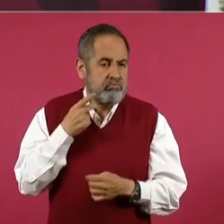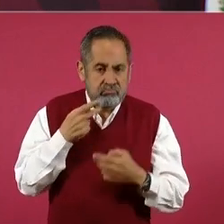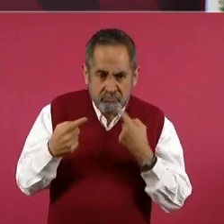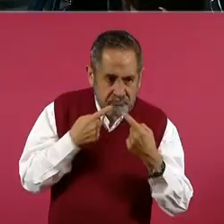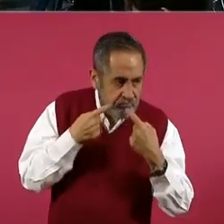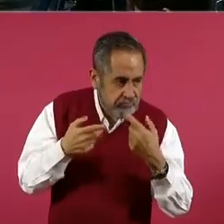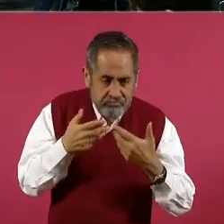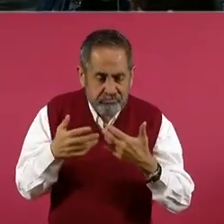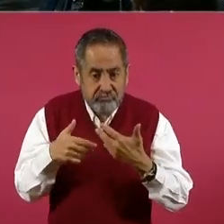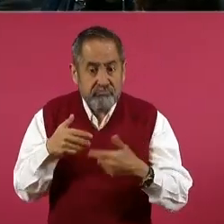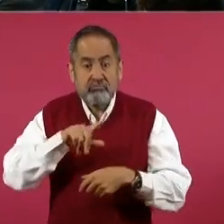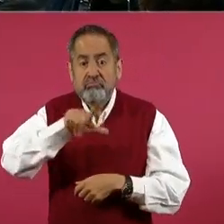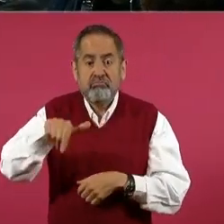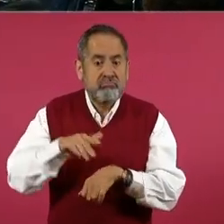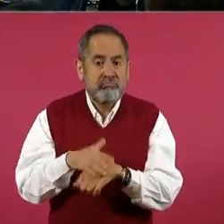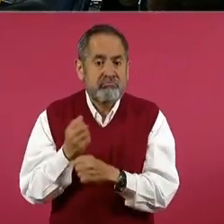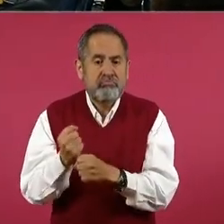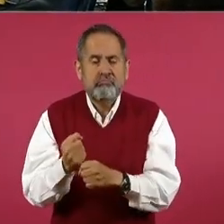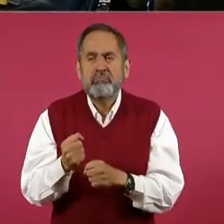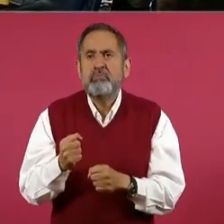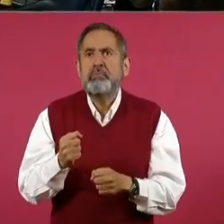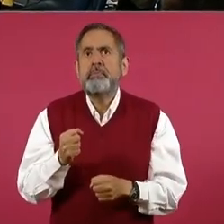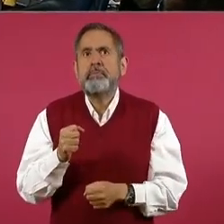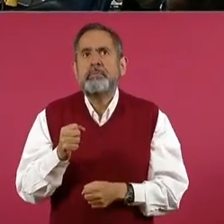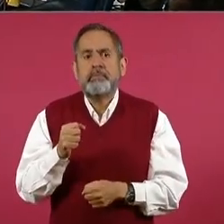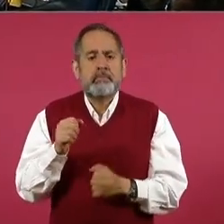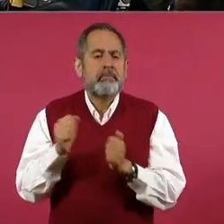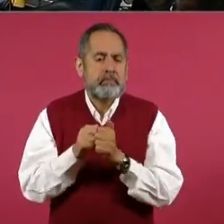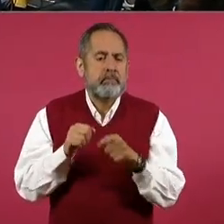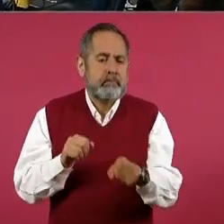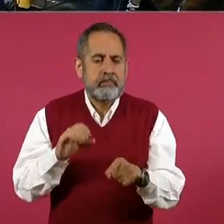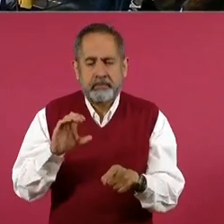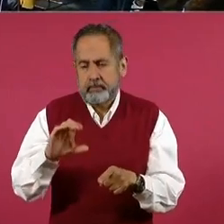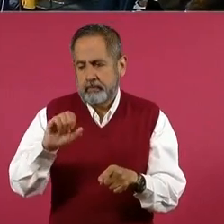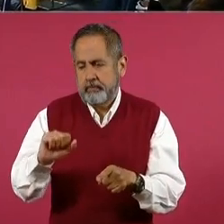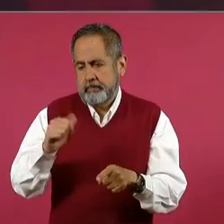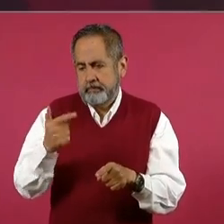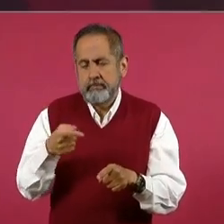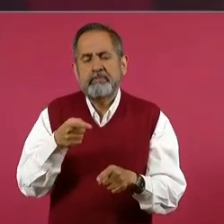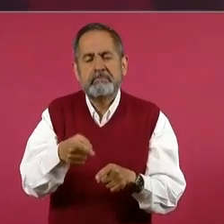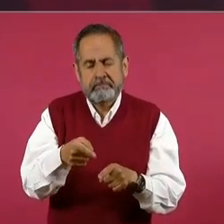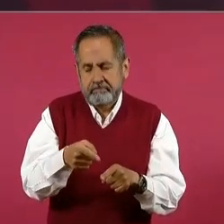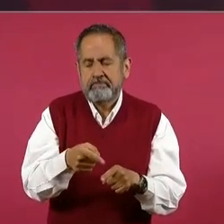1983 y se intensificó con Carlos Salinas de Gortari.